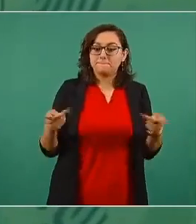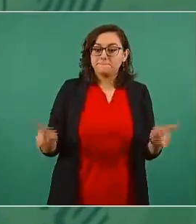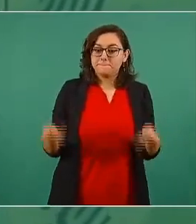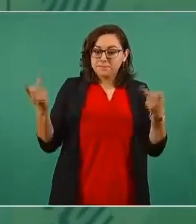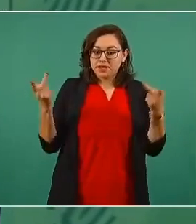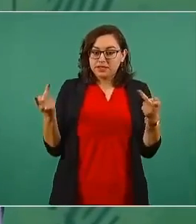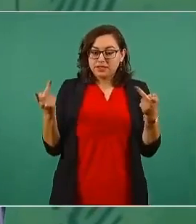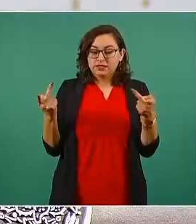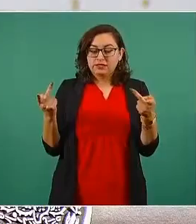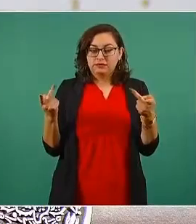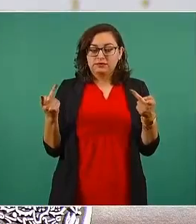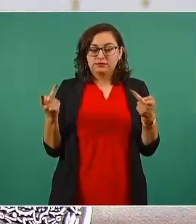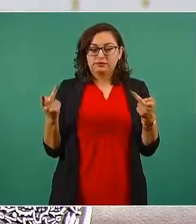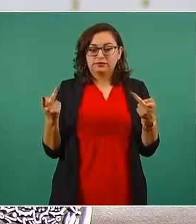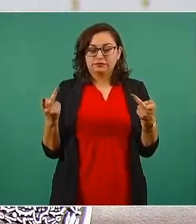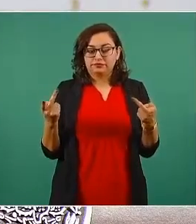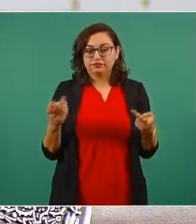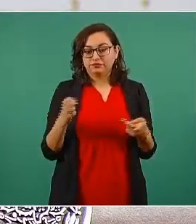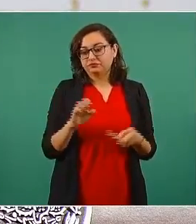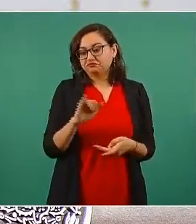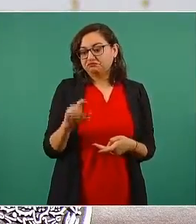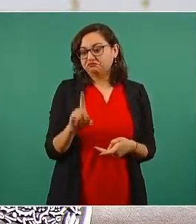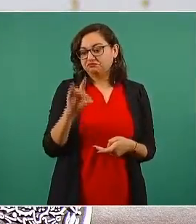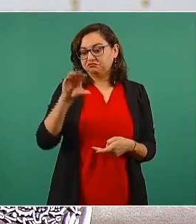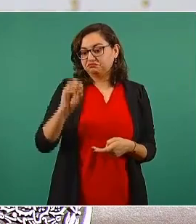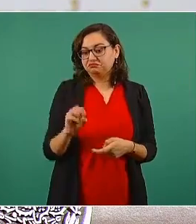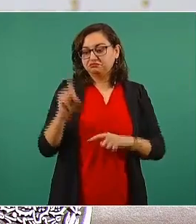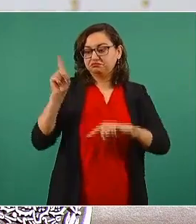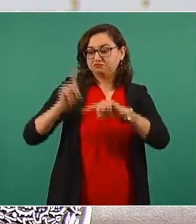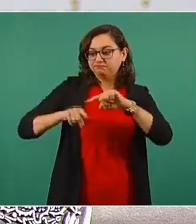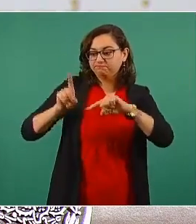mercado la tierra ejidal.